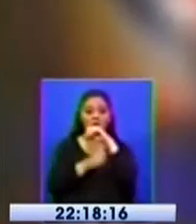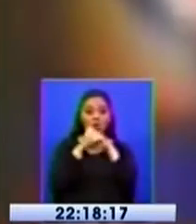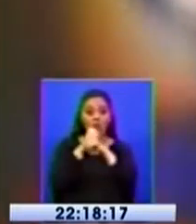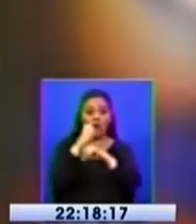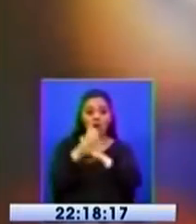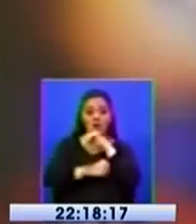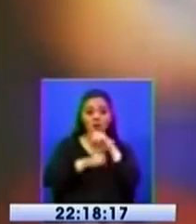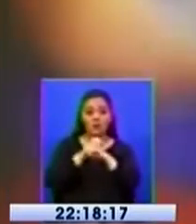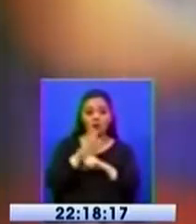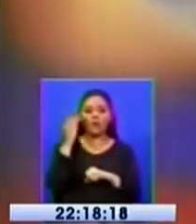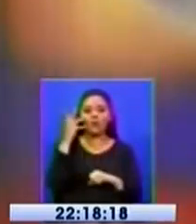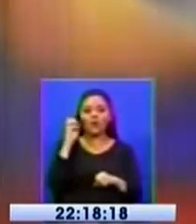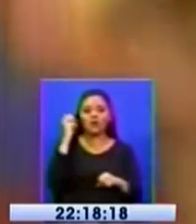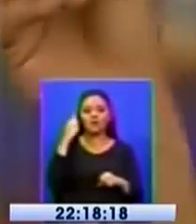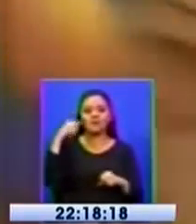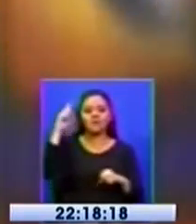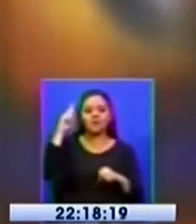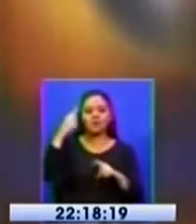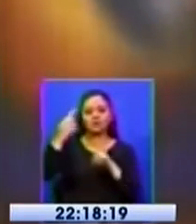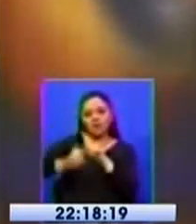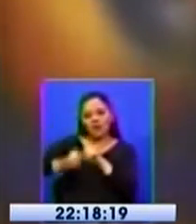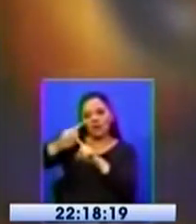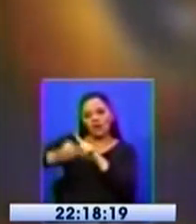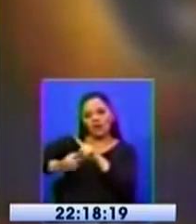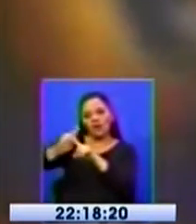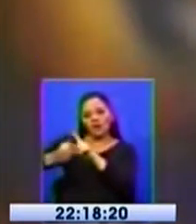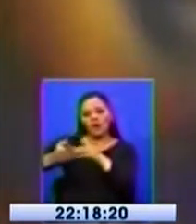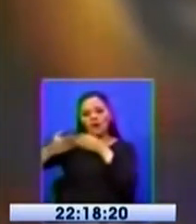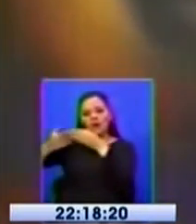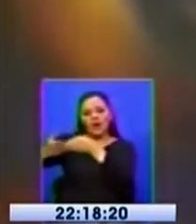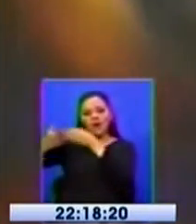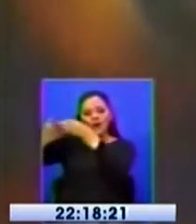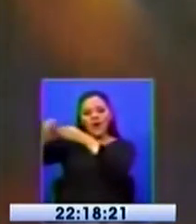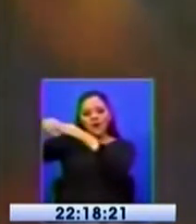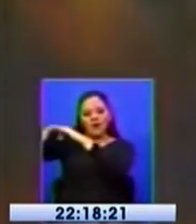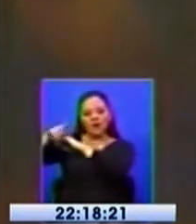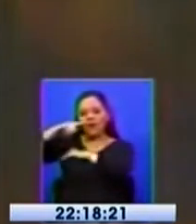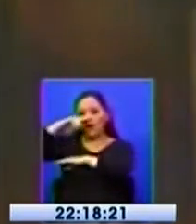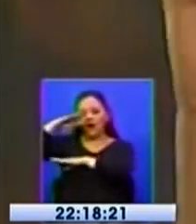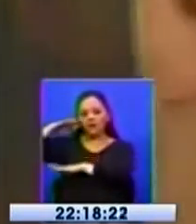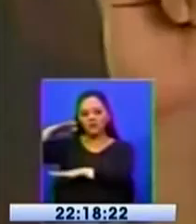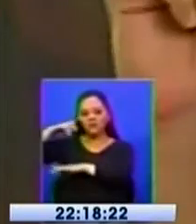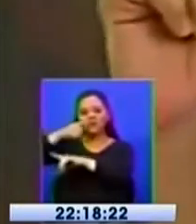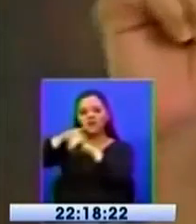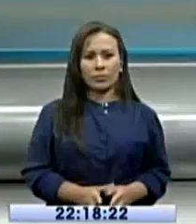que costaba alquilar el barco para que nos almacene el gas.